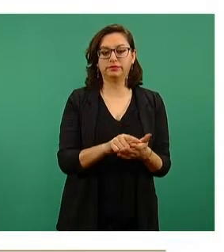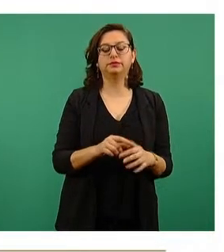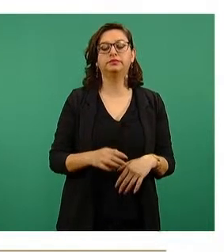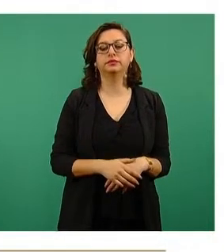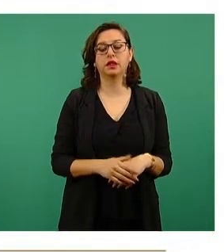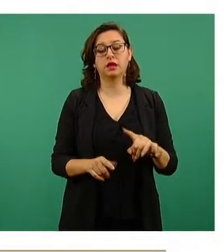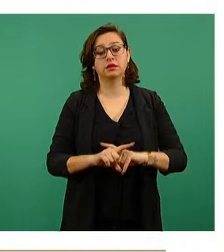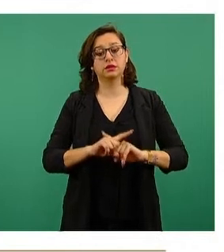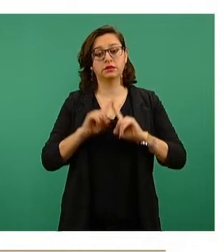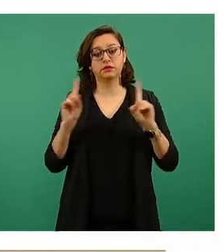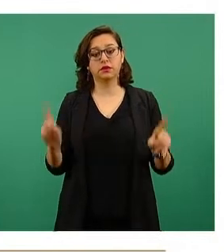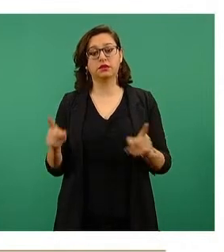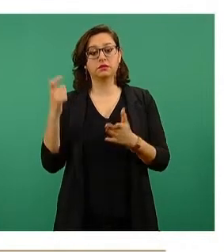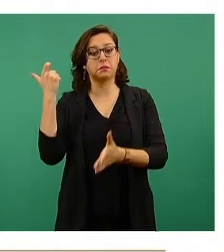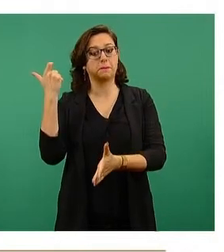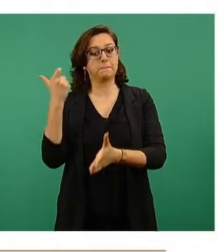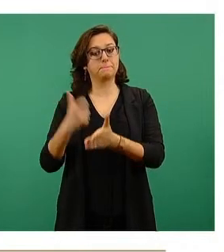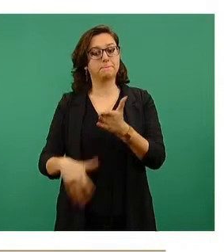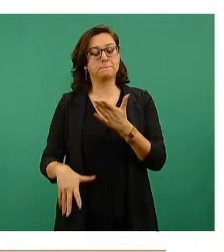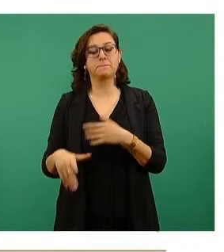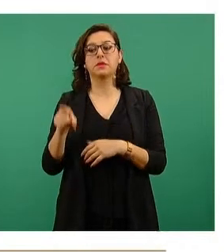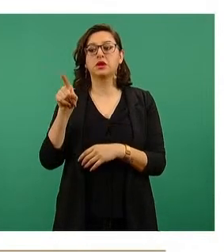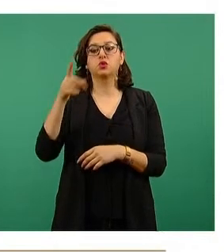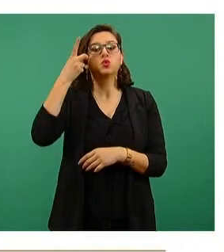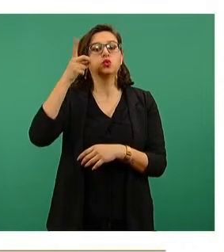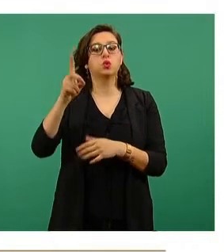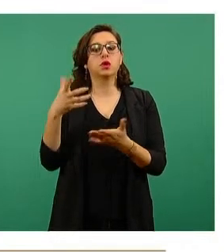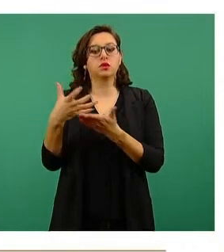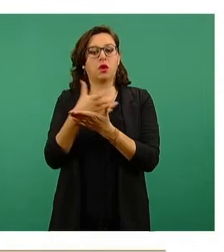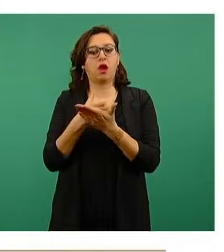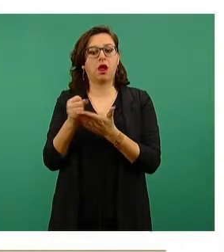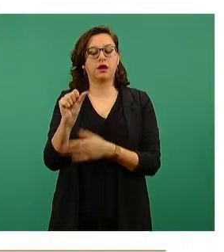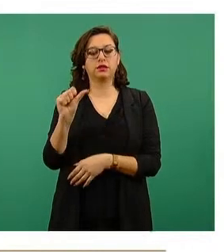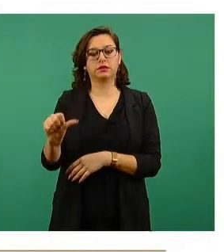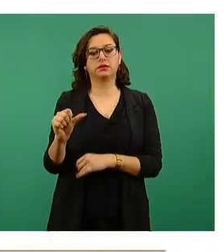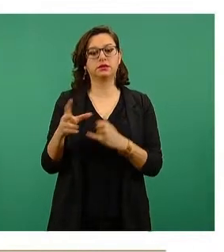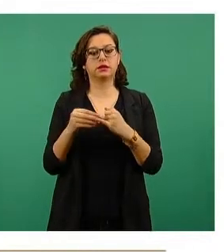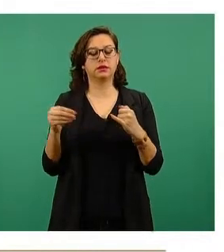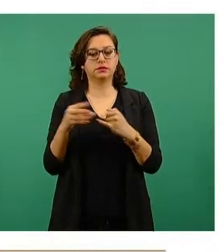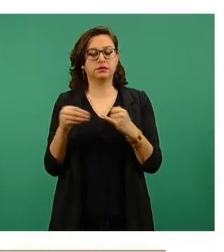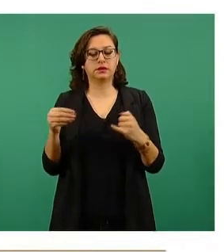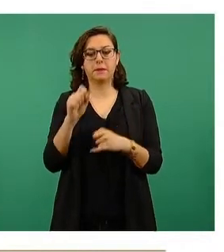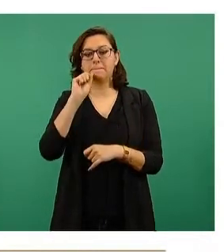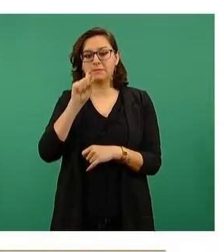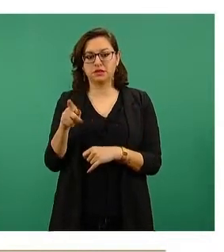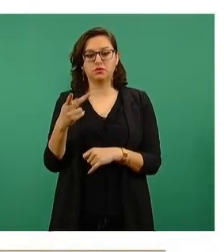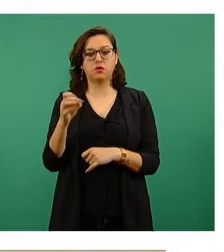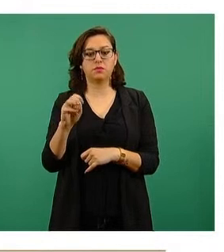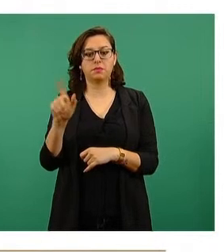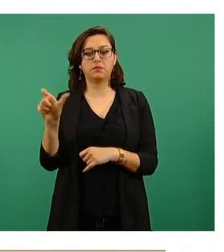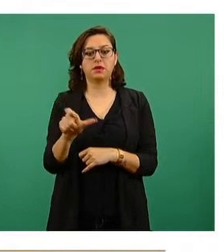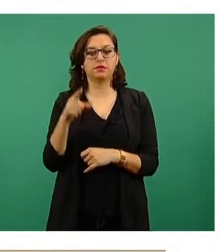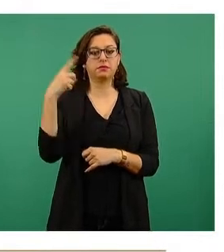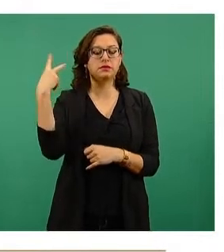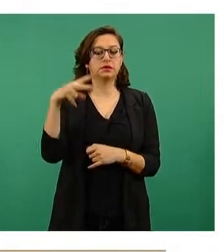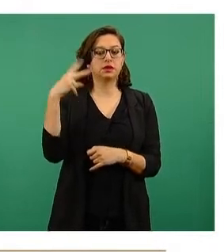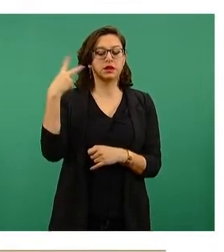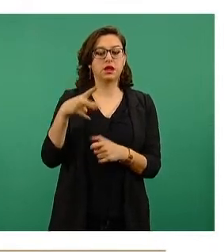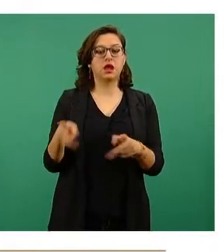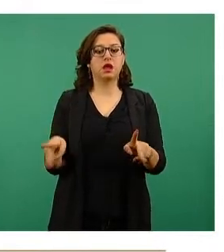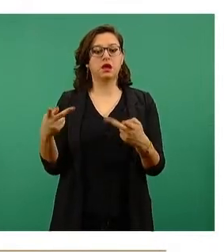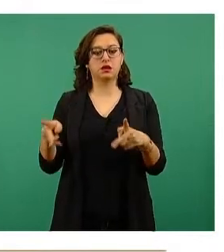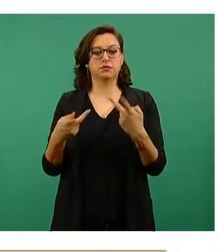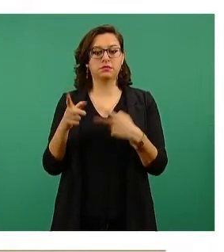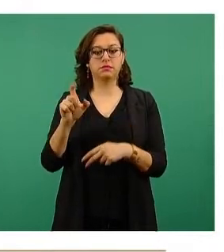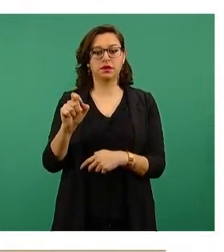de ganancia más bajo, con 16 centavos, también lo encontramos en la franquicia Pemex, pero ahora en Veracruz, Veracruz, con un precio al